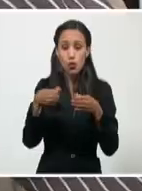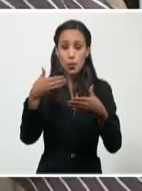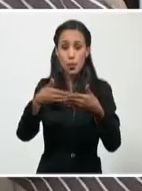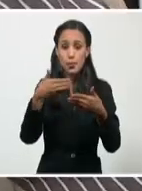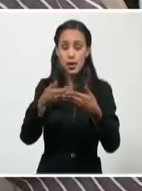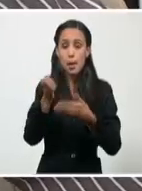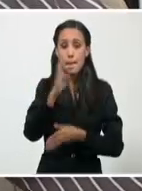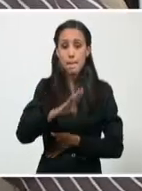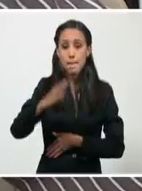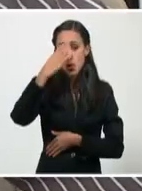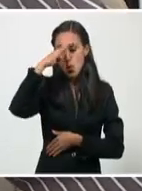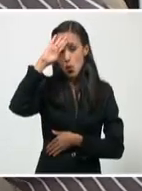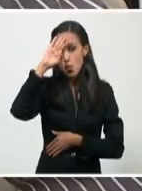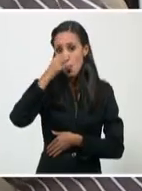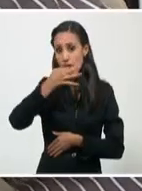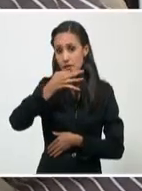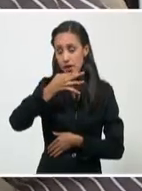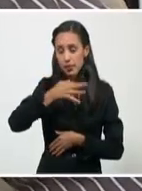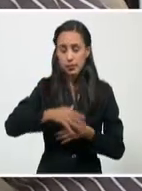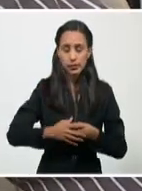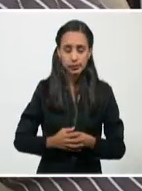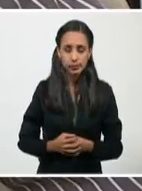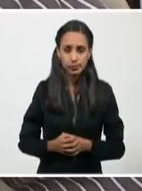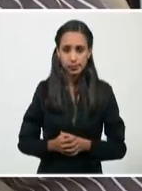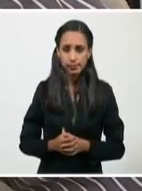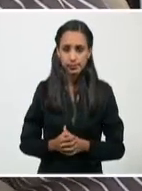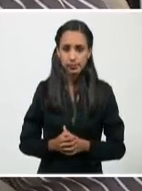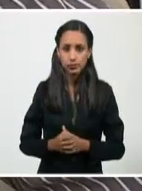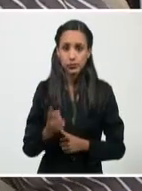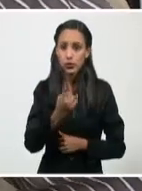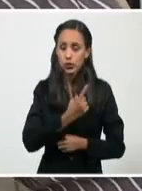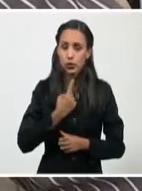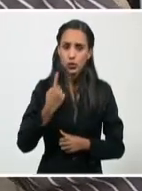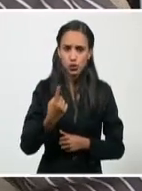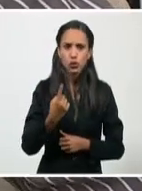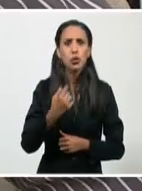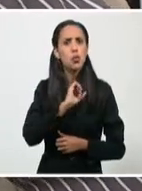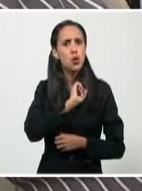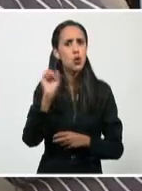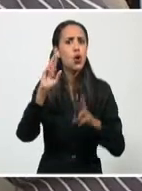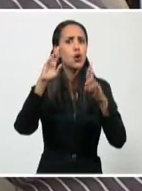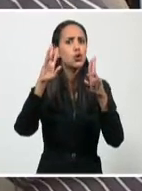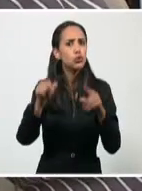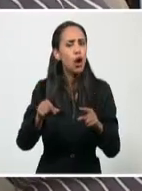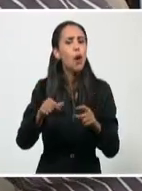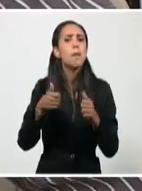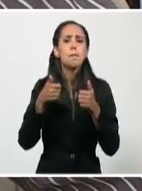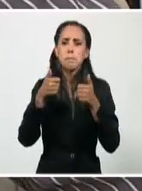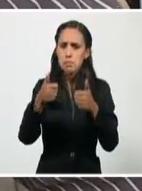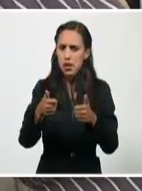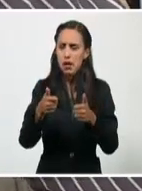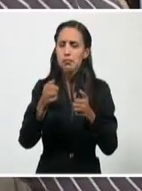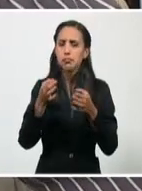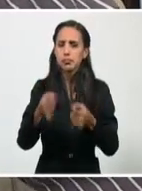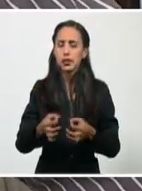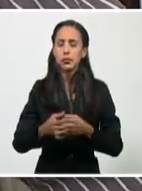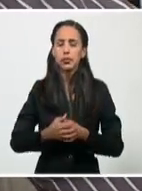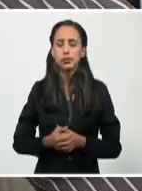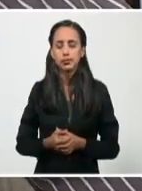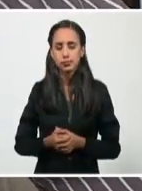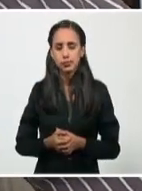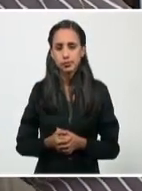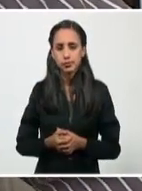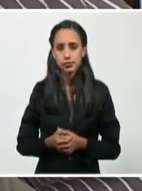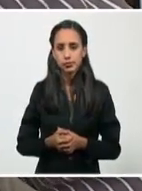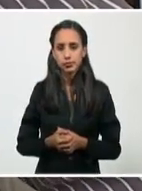Pharma. Estamos moviéndonos a resultados satisfactorios con 2 dosis y resultados mejores con 3 dosis. Y bueno,